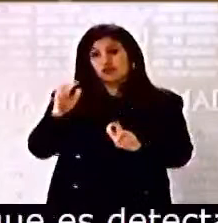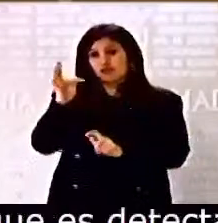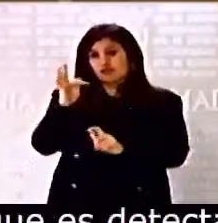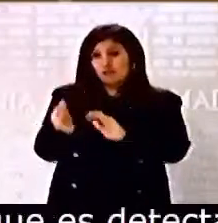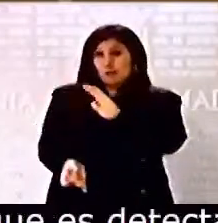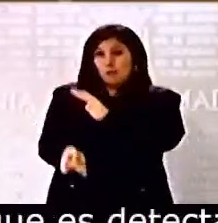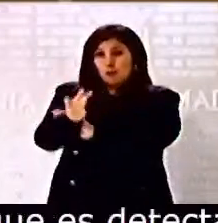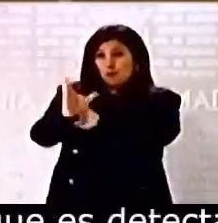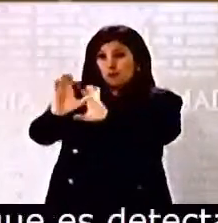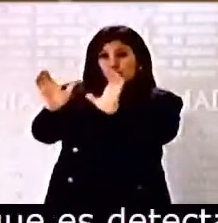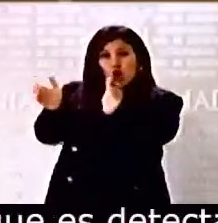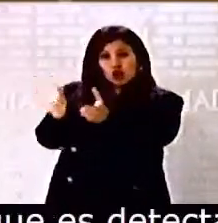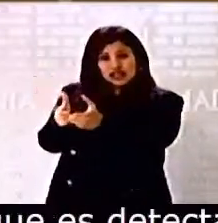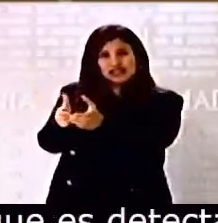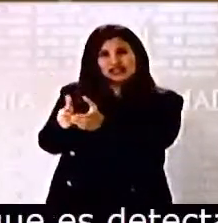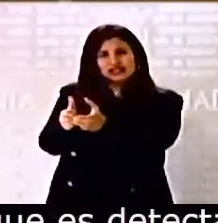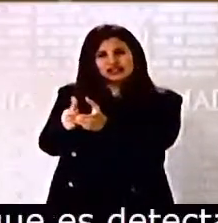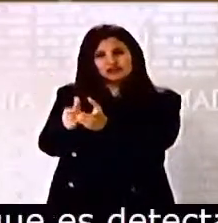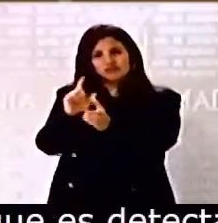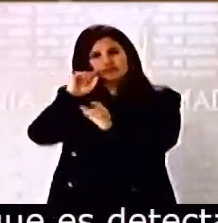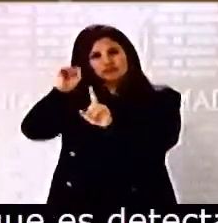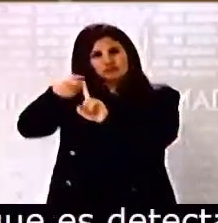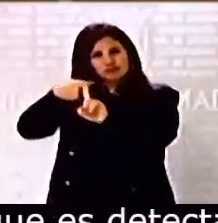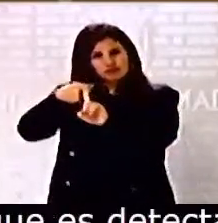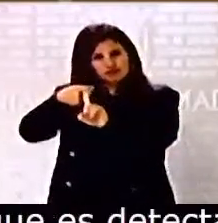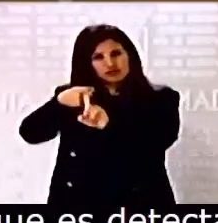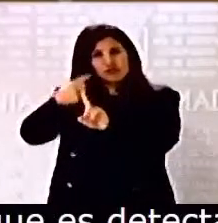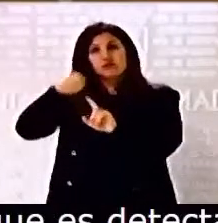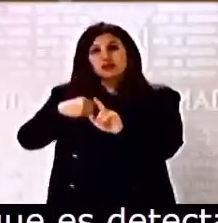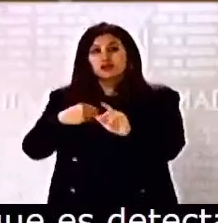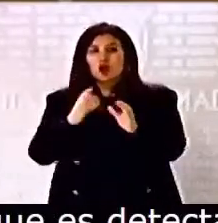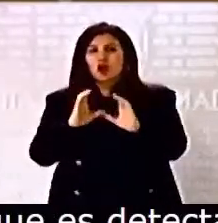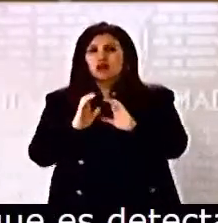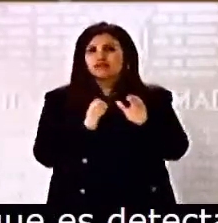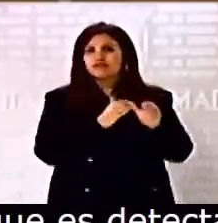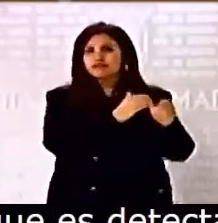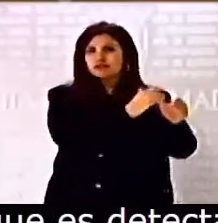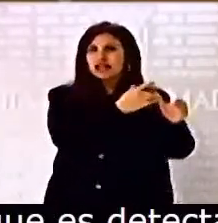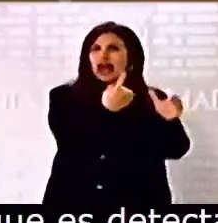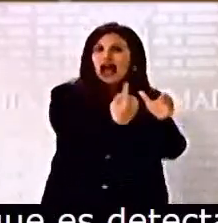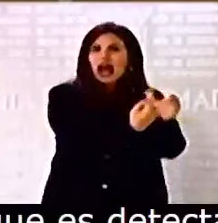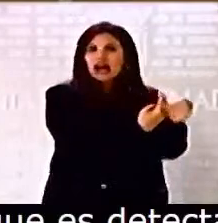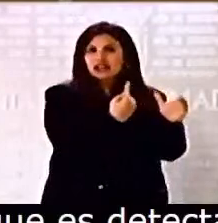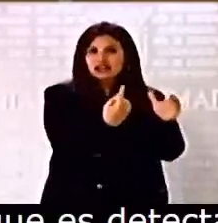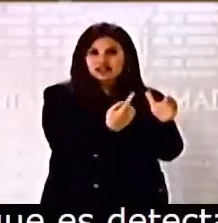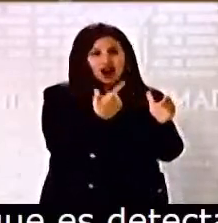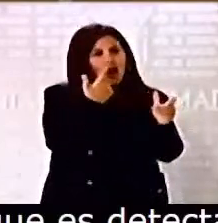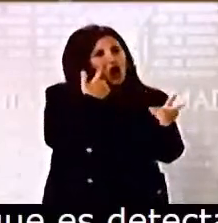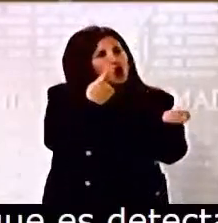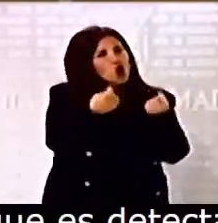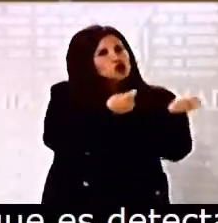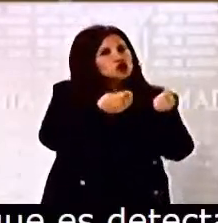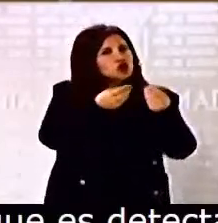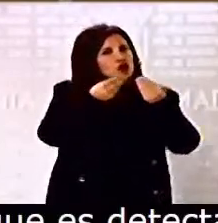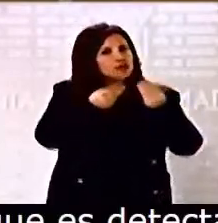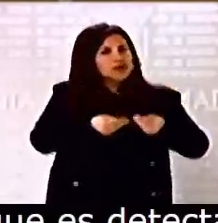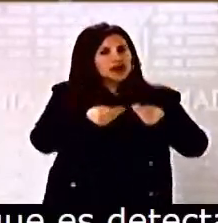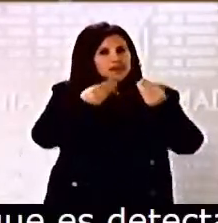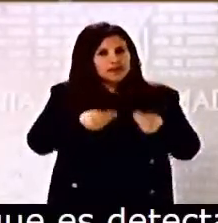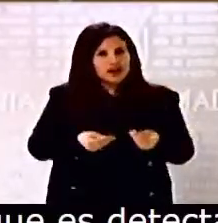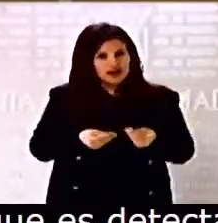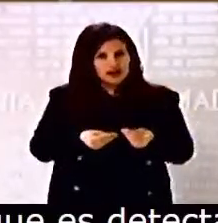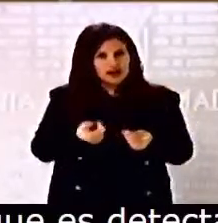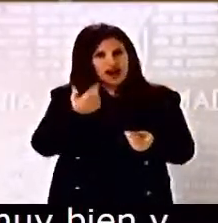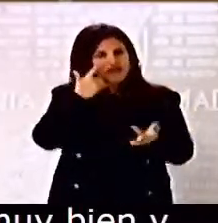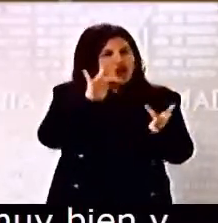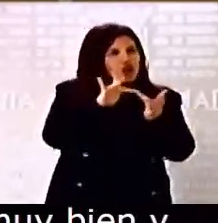aislar los brotes donde se producen, trazarlos muy bien y afrontar el que tengamos